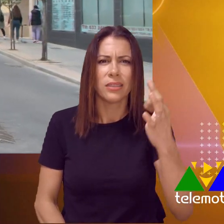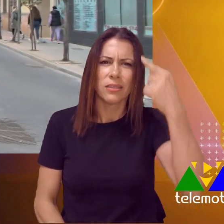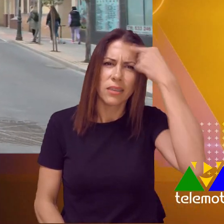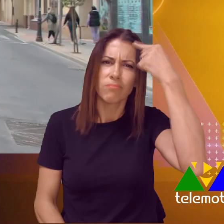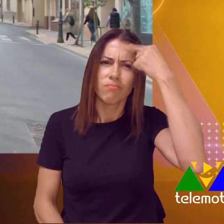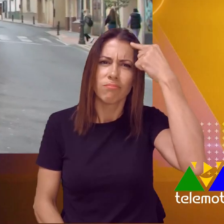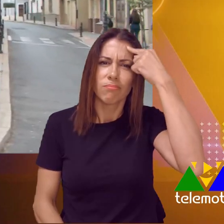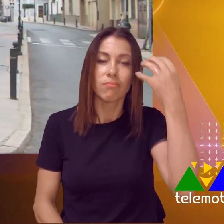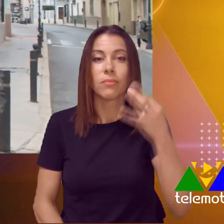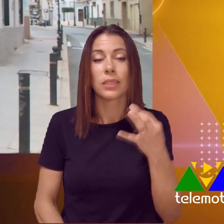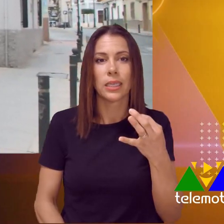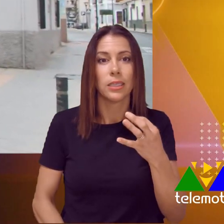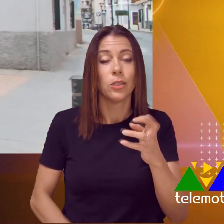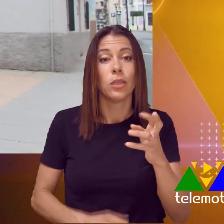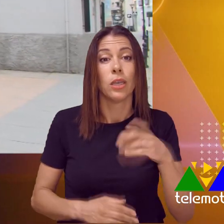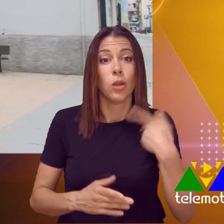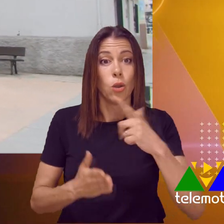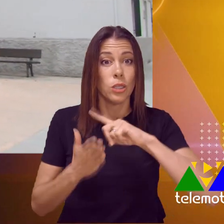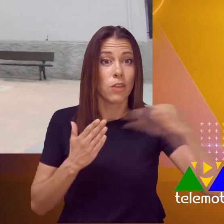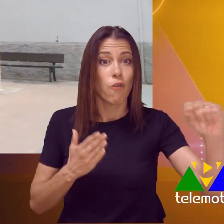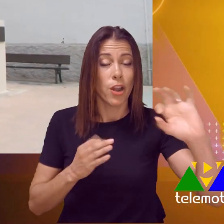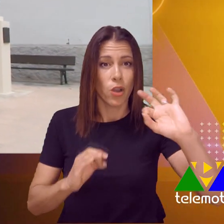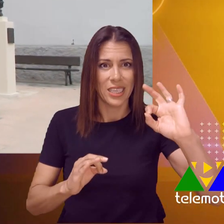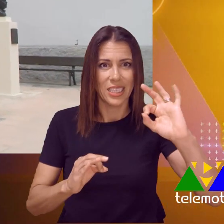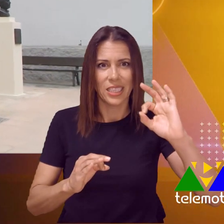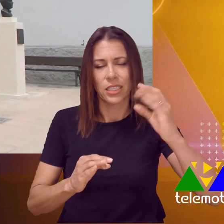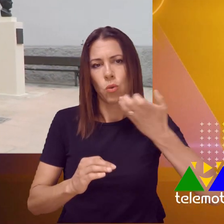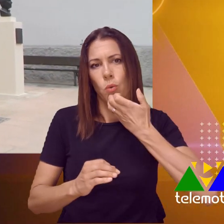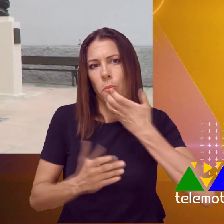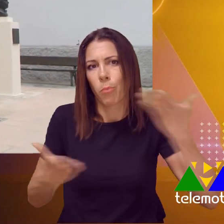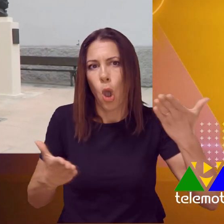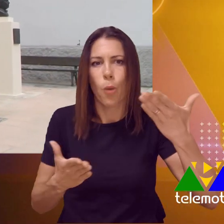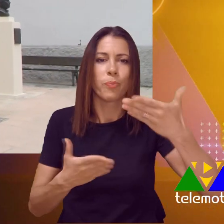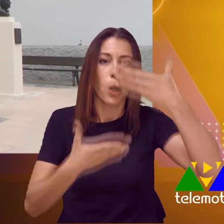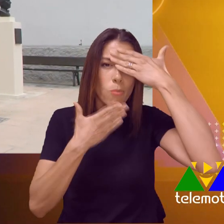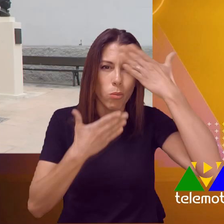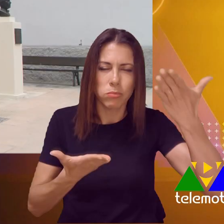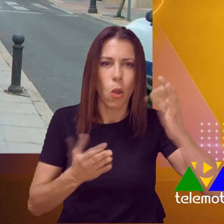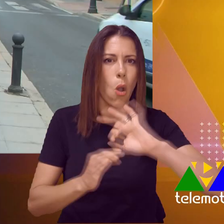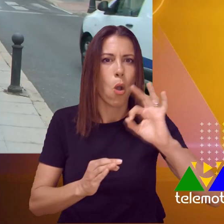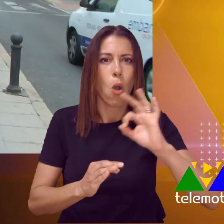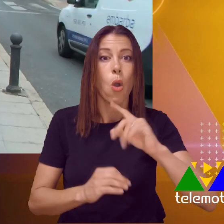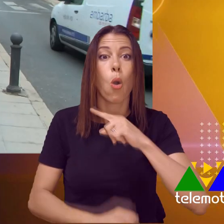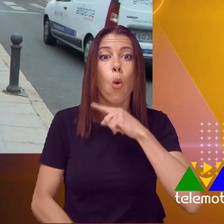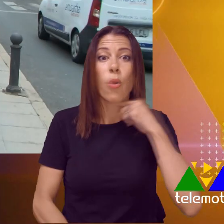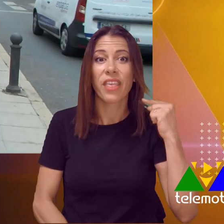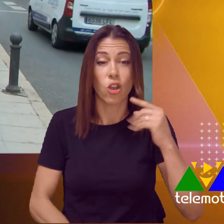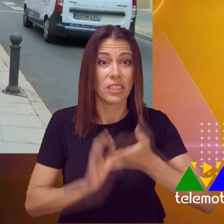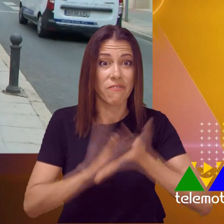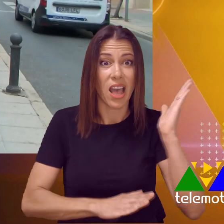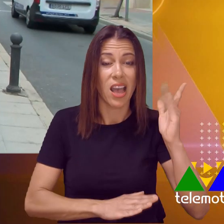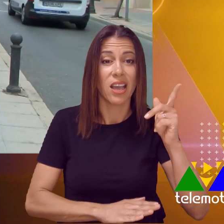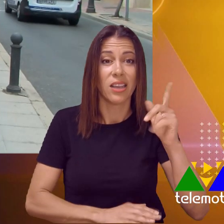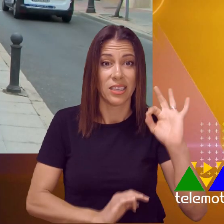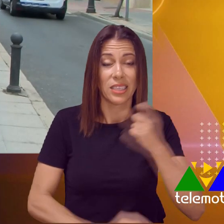cabeza de que cuando se fueron los moros de España o los judíos de España enterraron sus tesoros.